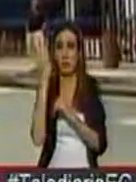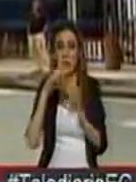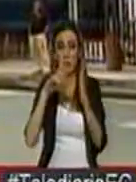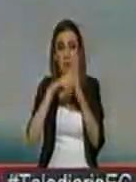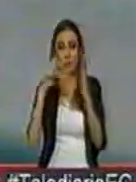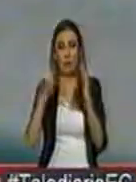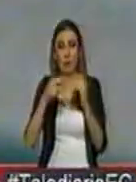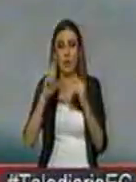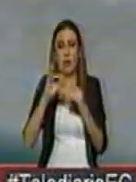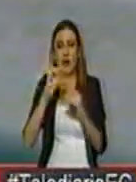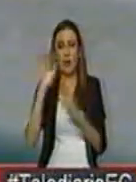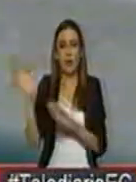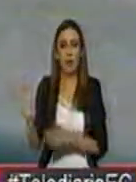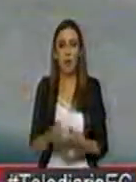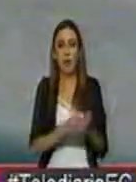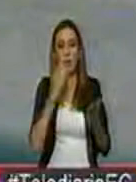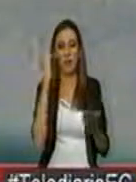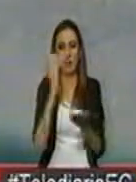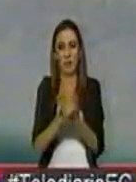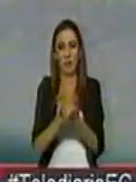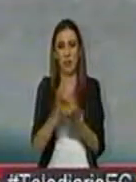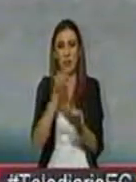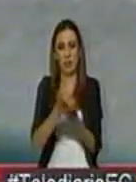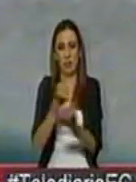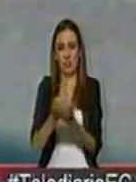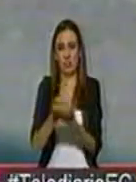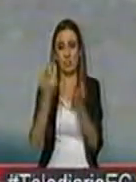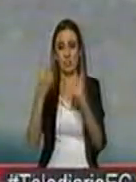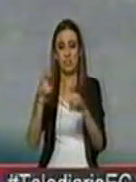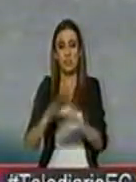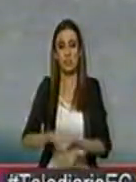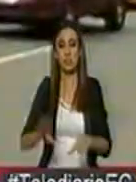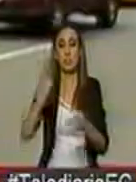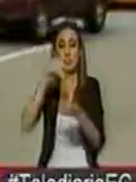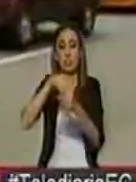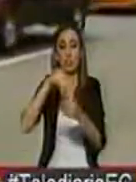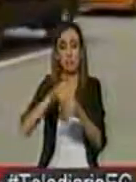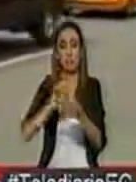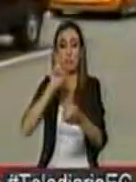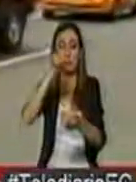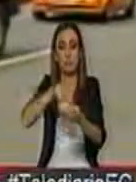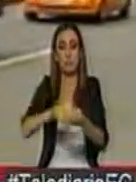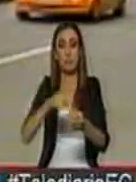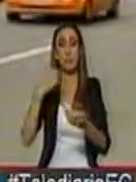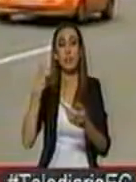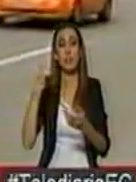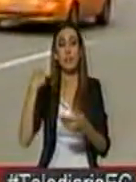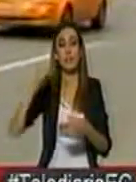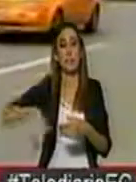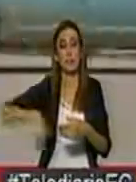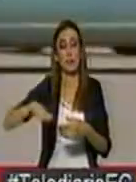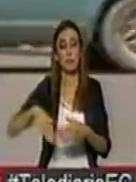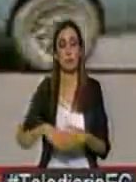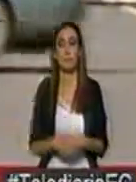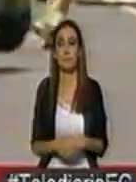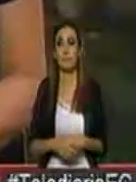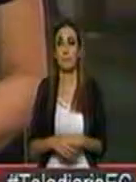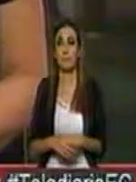Internas suspenderá de oficio los procesos de cobro, incluidos los de coactiva de los contribuyentes en mora. Javier Ceballos, Medios Públicos.